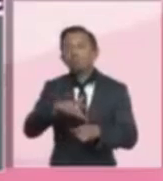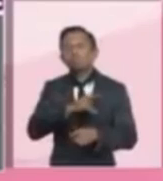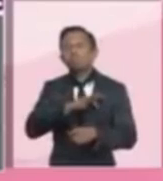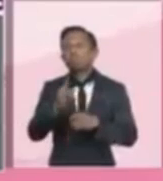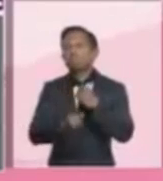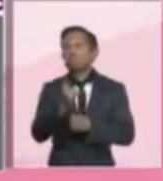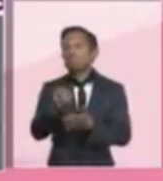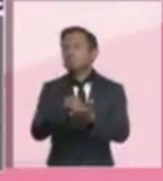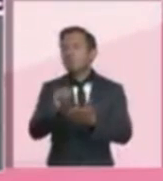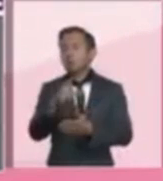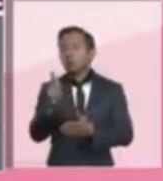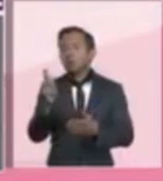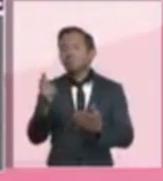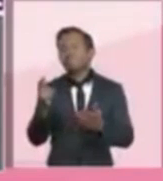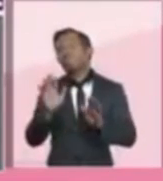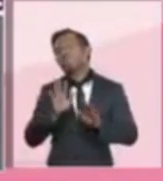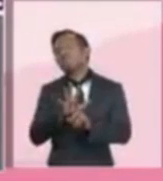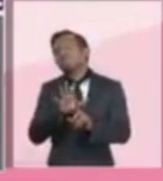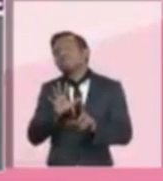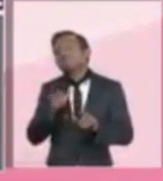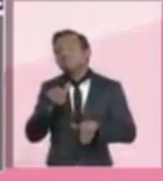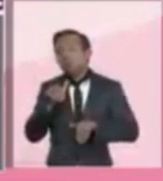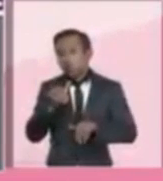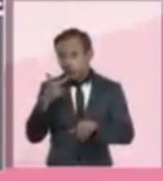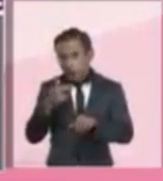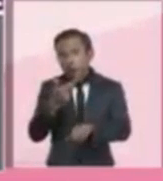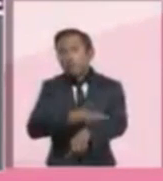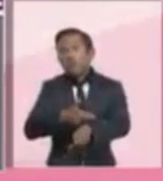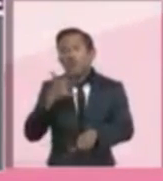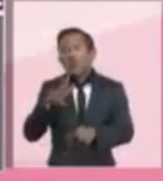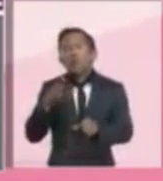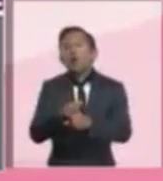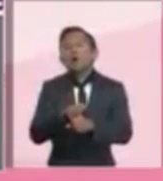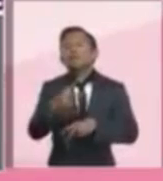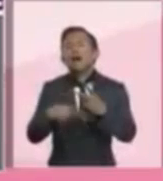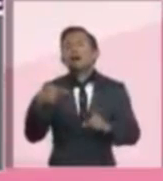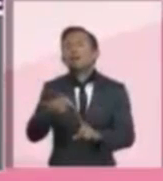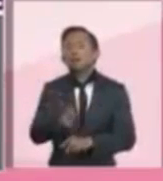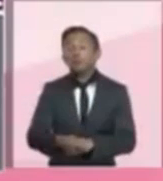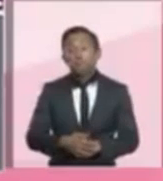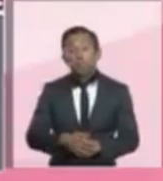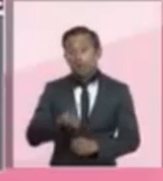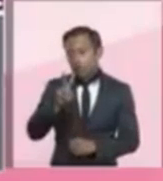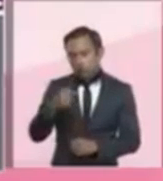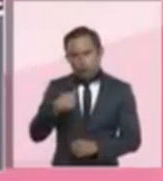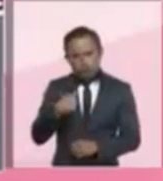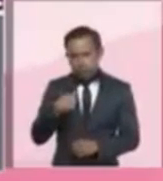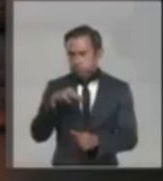que yo me encargo del desencanto de la democracia, sí, he sido una demócrata, no he anulado